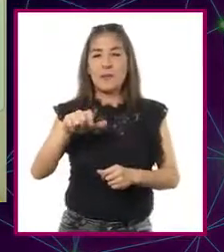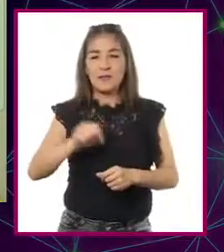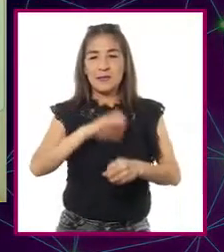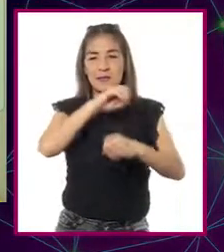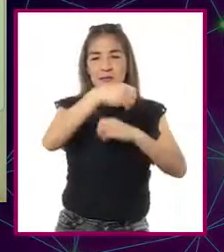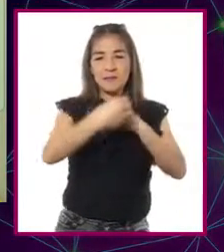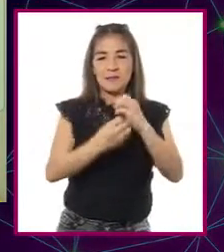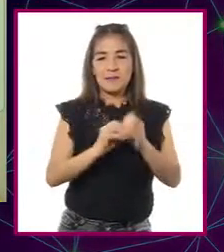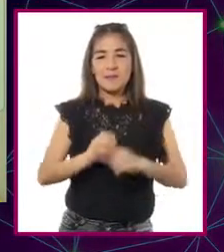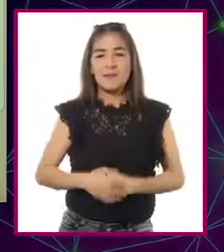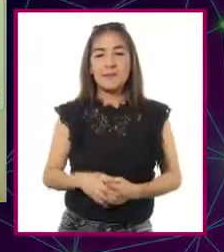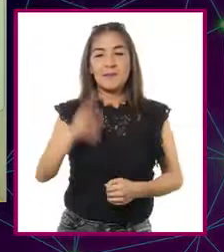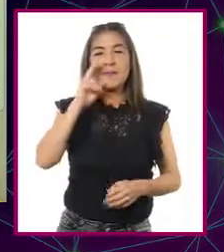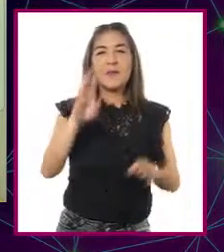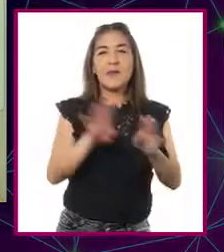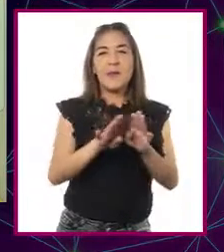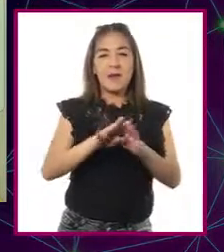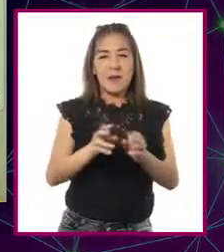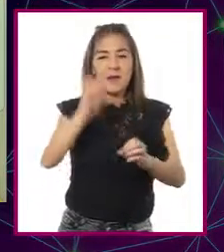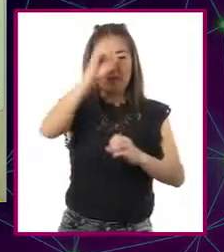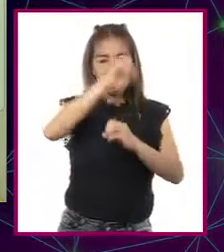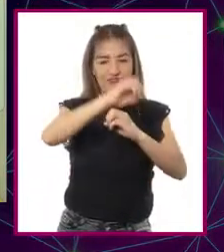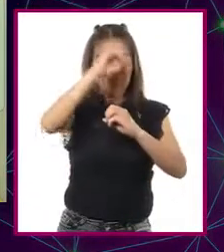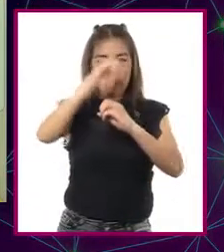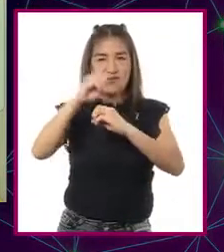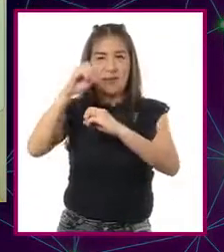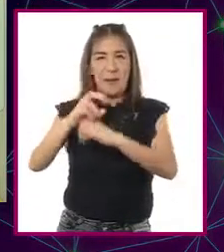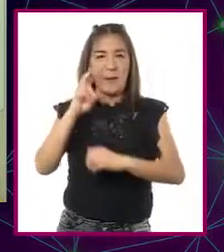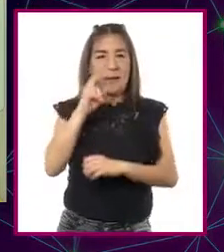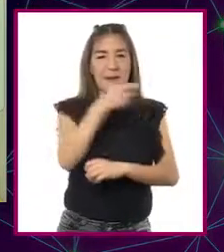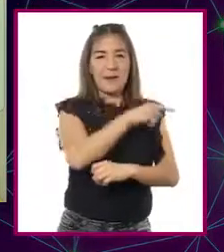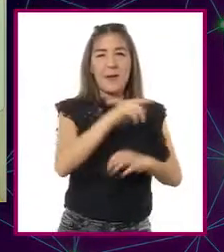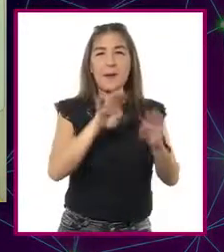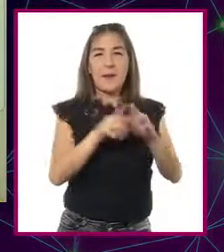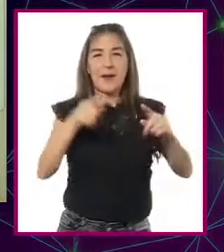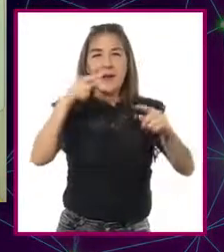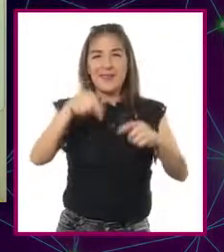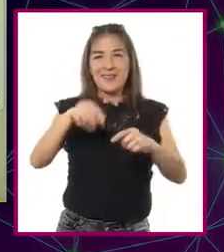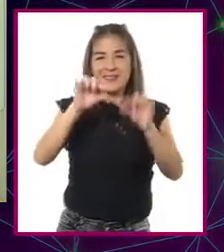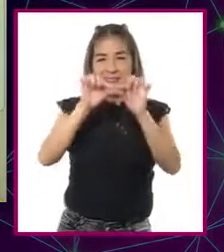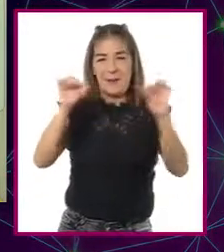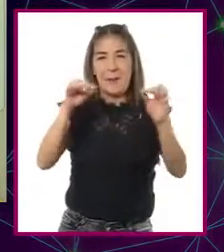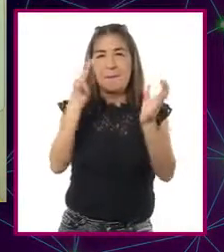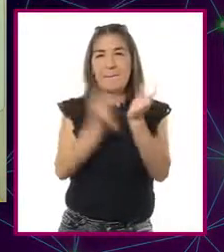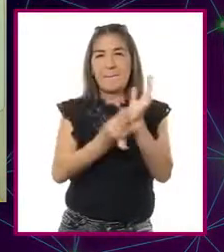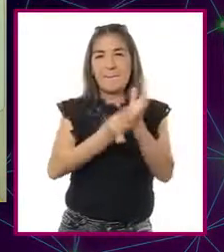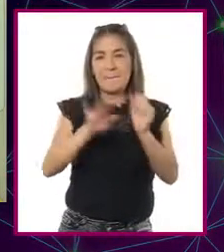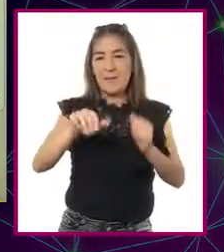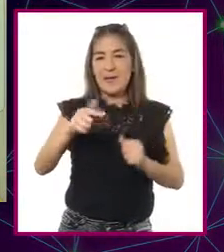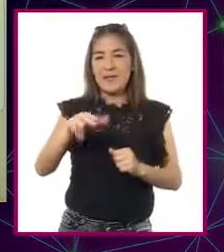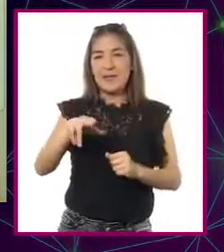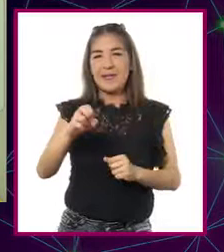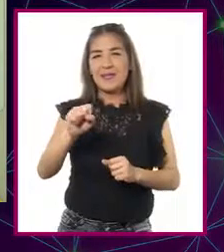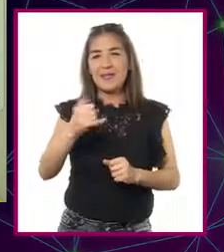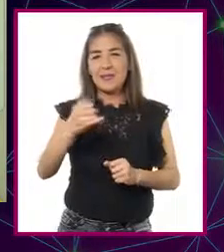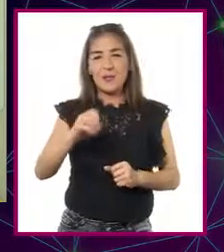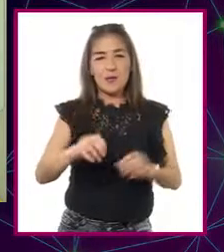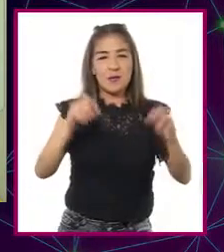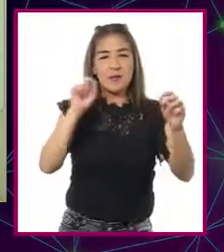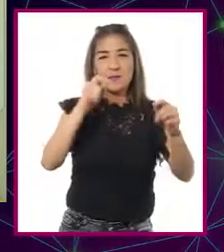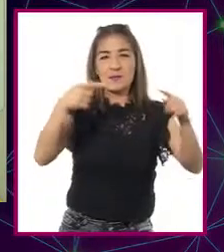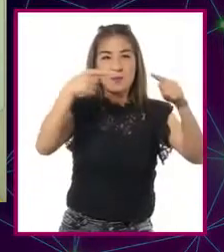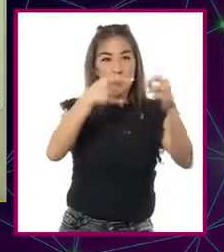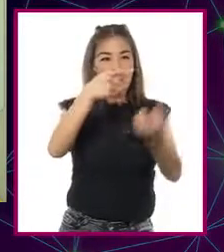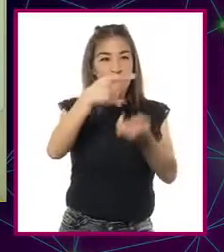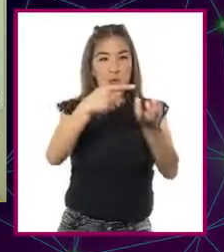Acercamos la cinta de magnesio a la llama del mechero y vemos en la vista molecular cómo el magnesio se está combinando con